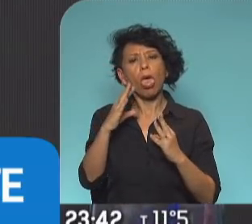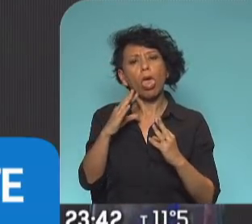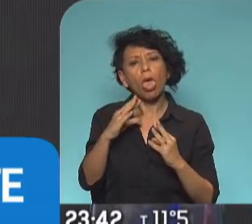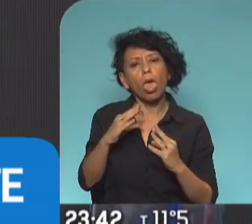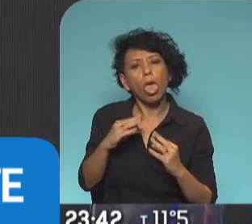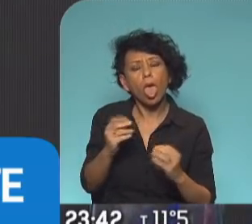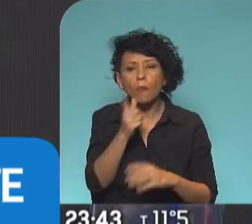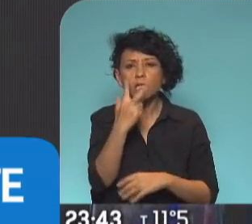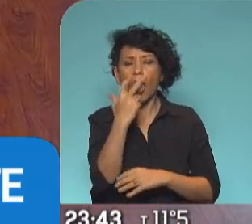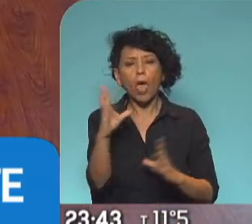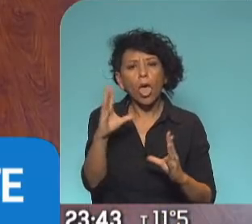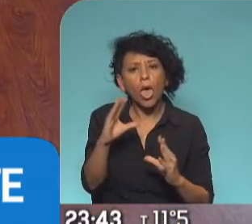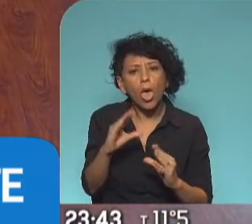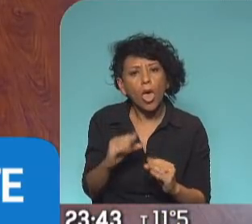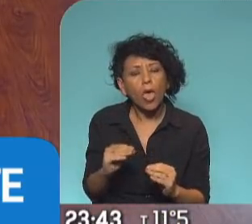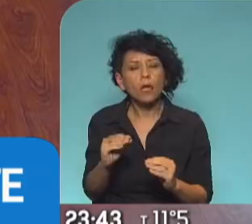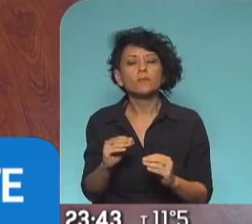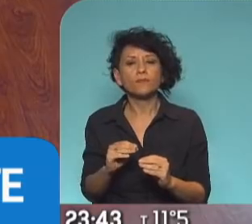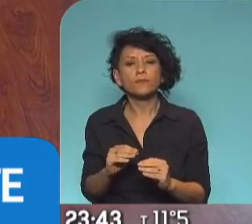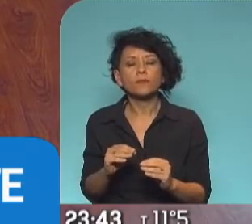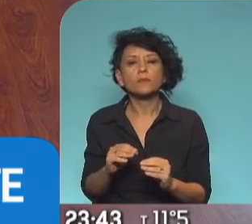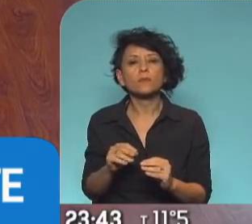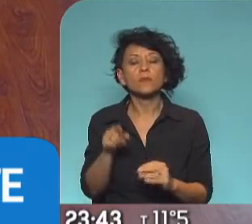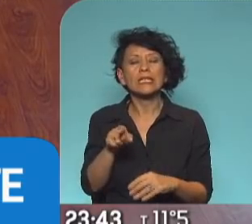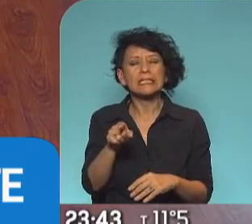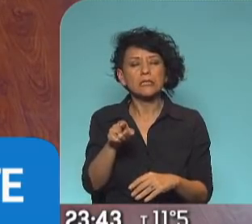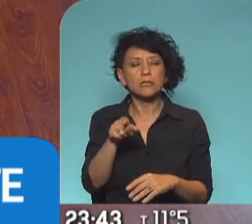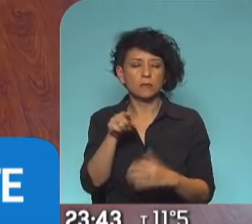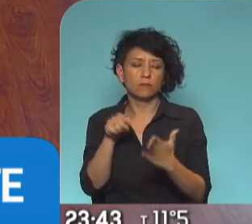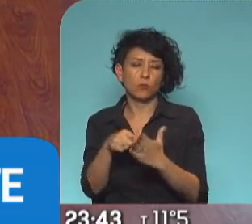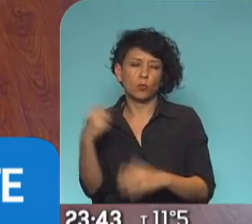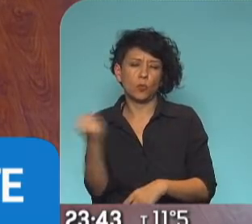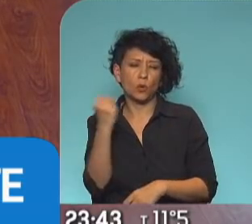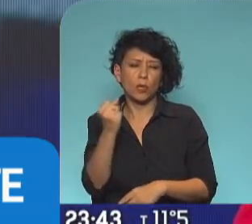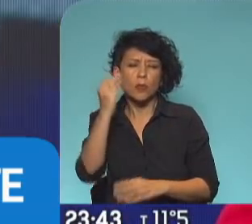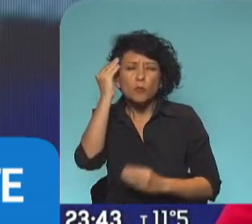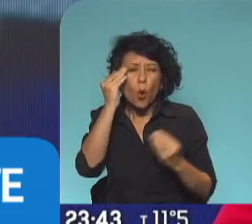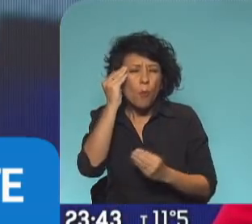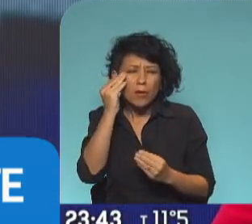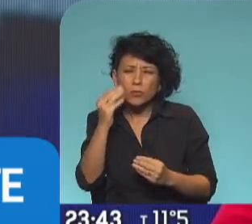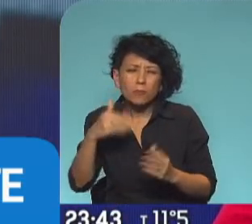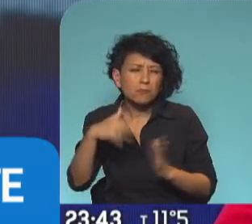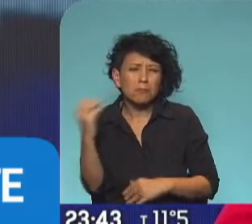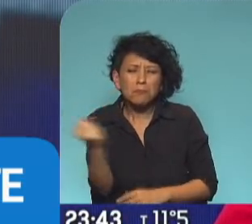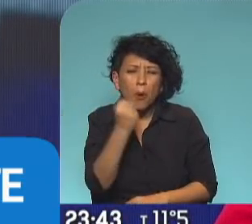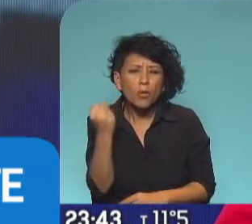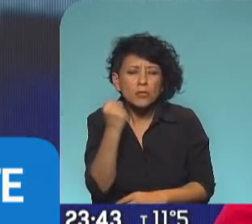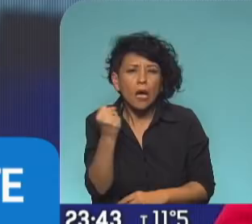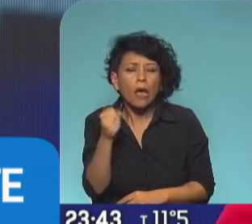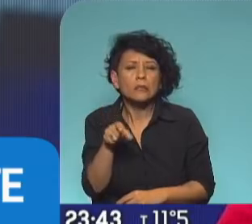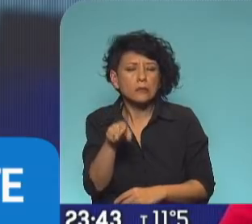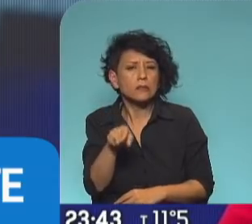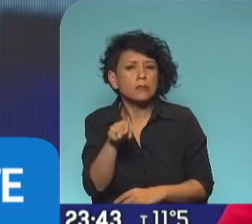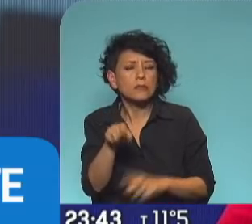perdido energía. Sí, bueno, es el eje, ¿no? El eje, la preocupación central y donde la